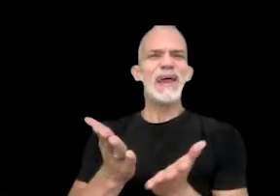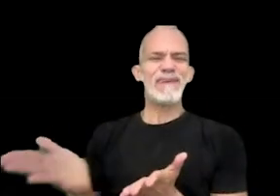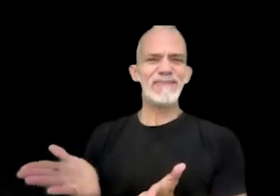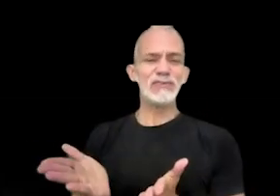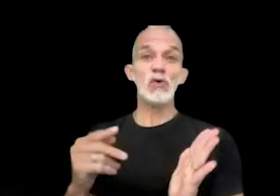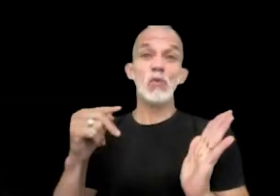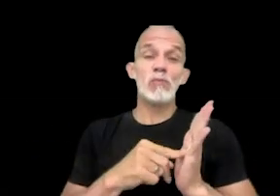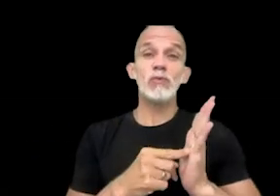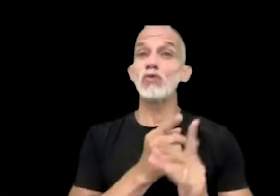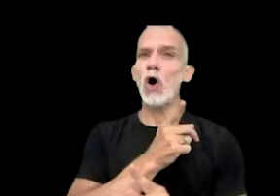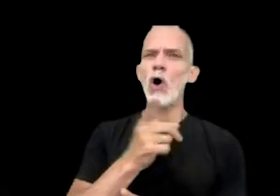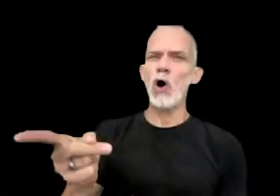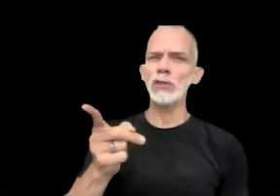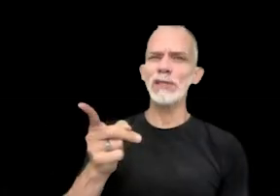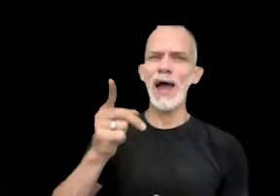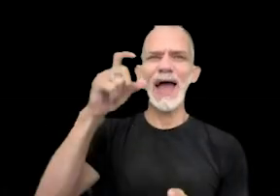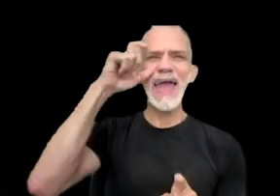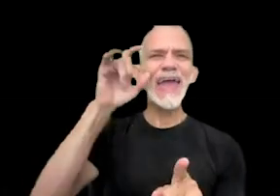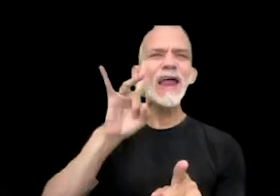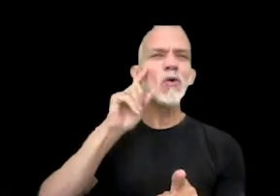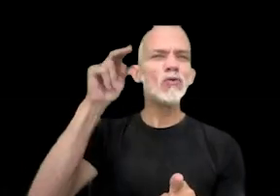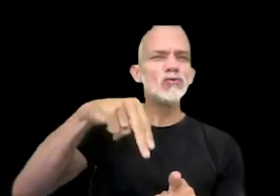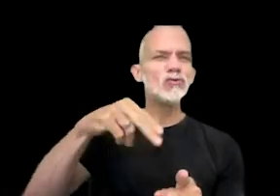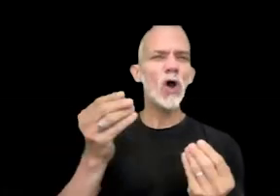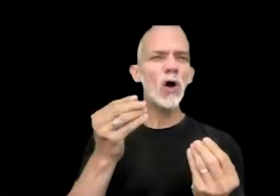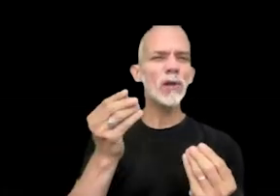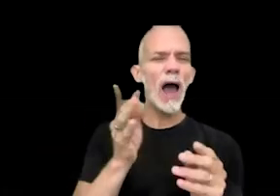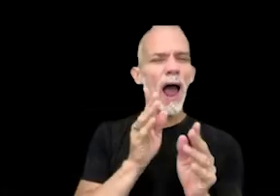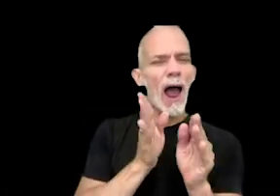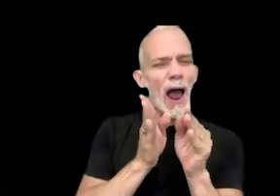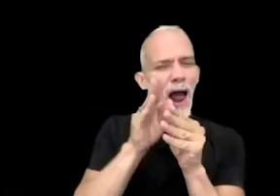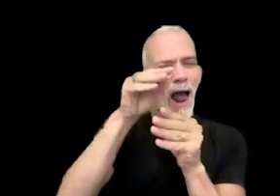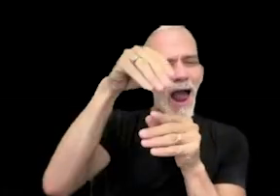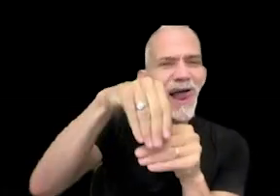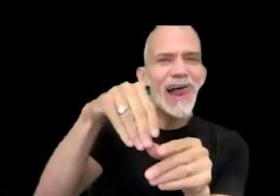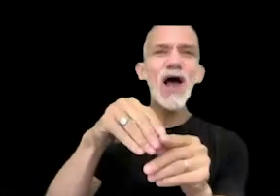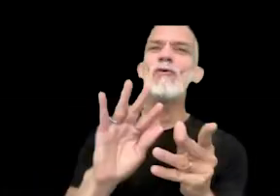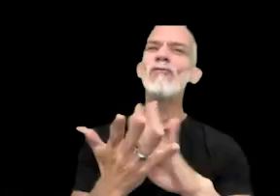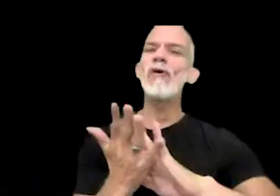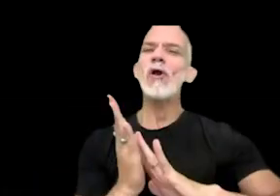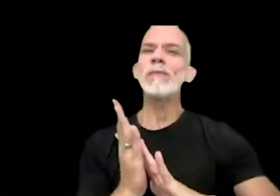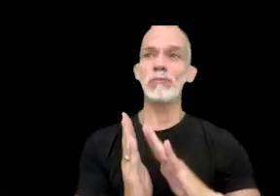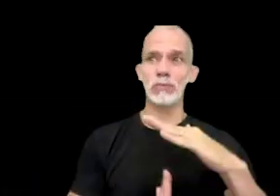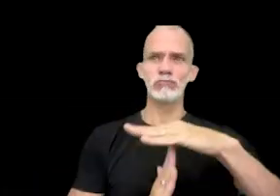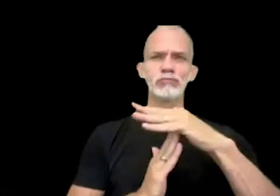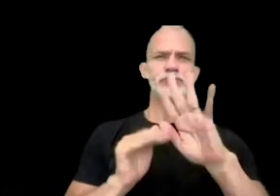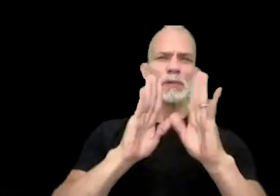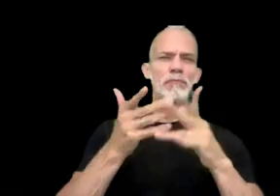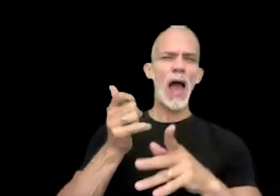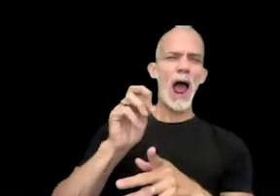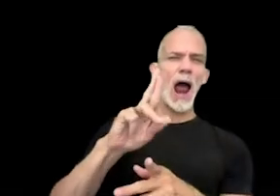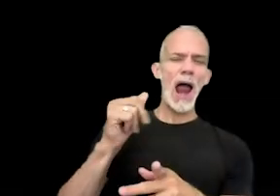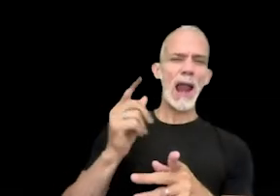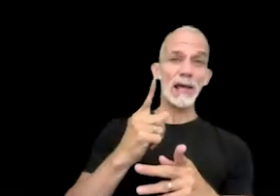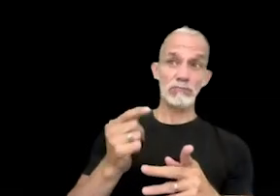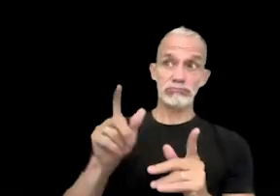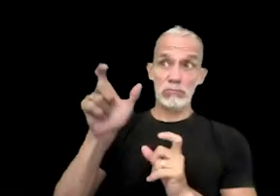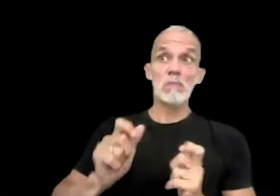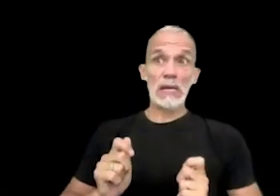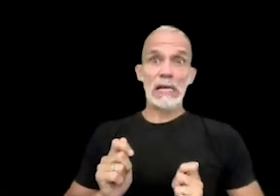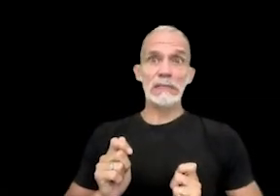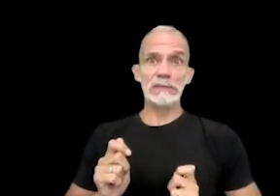cláusula anti-elusión. Se incorpora por la ventana como un mecanismo que va a tener la autoridad fiscal y los contribuyentes tienen que